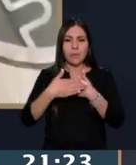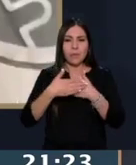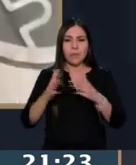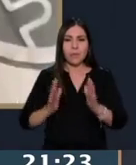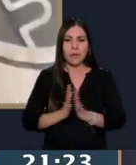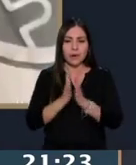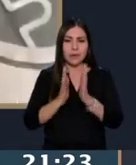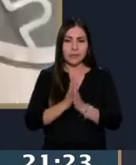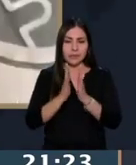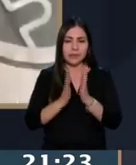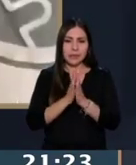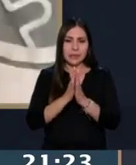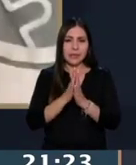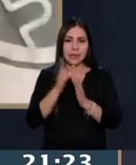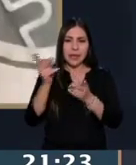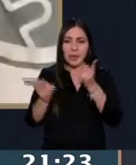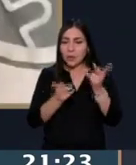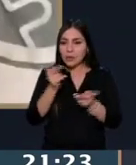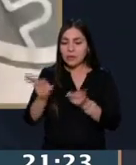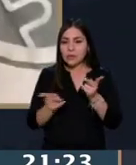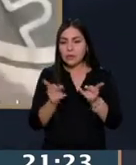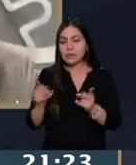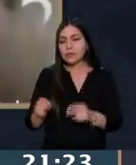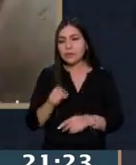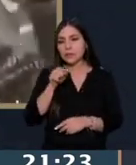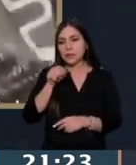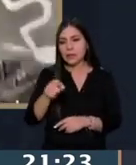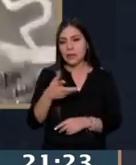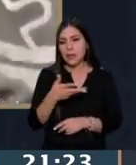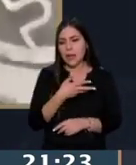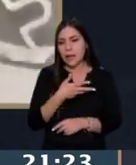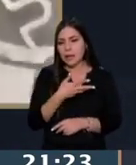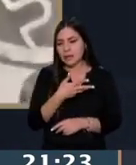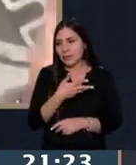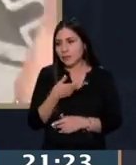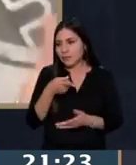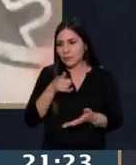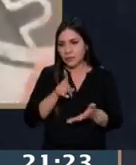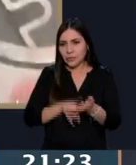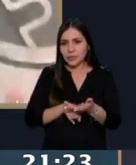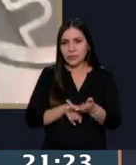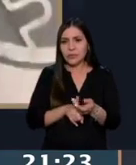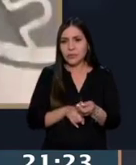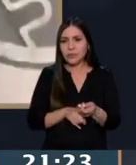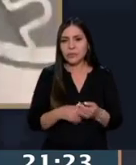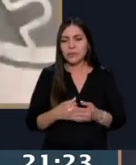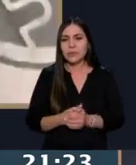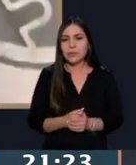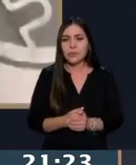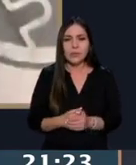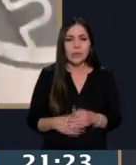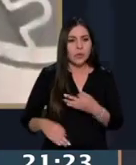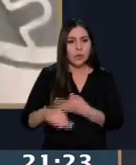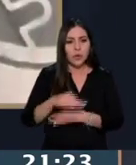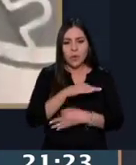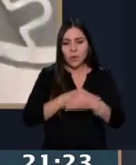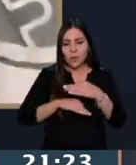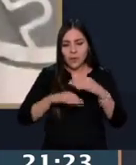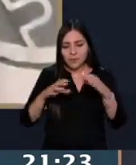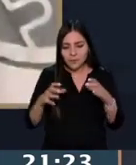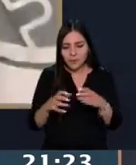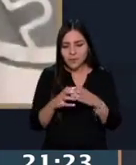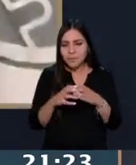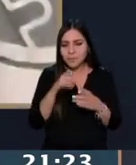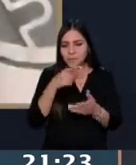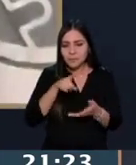es. próximamente, pues está toda esta ola que se ha incorporado en las redes sociales,